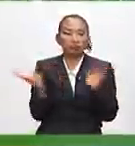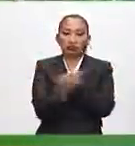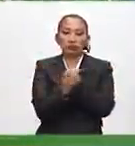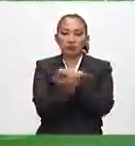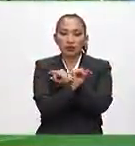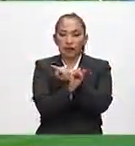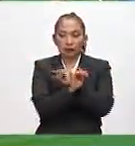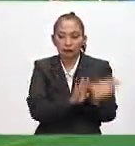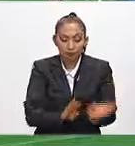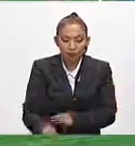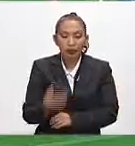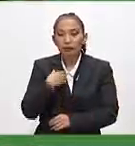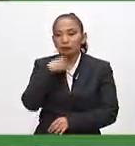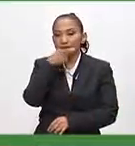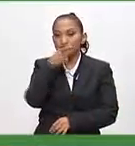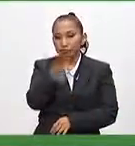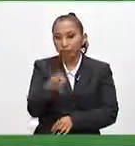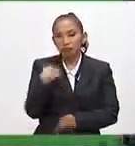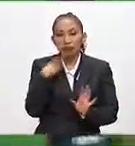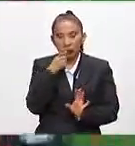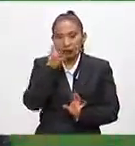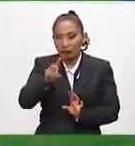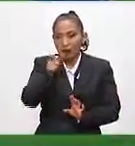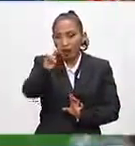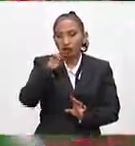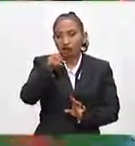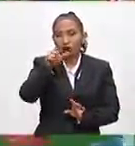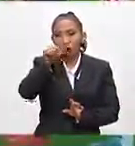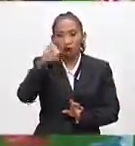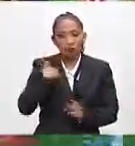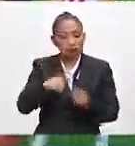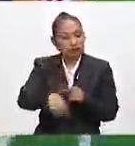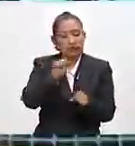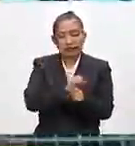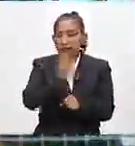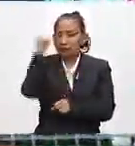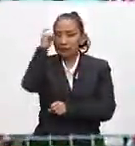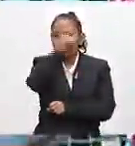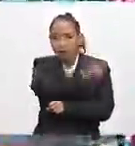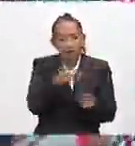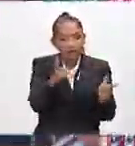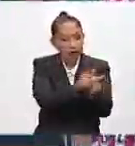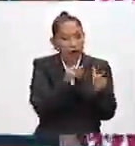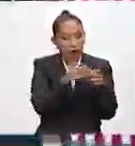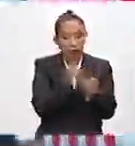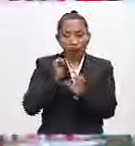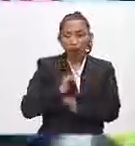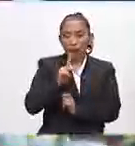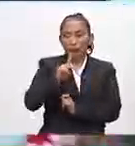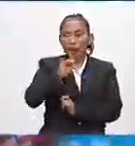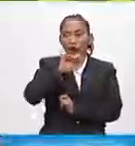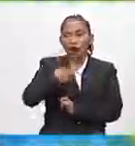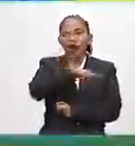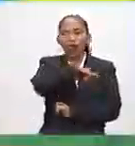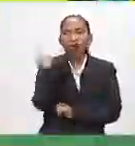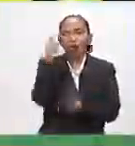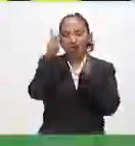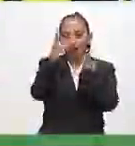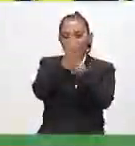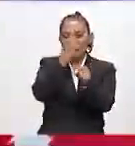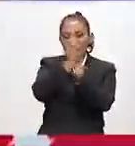que se va a hacer. Bueno, hay que decirlo, por supuesto que los Xolescuincles han vivido una semana complicada. El conjunto que dirige el Piojo Herrera perdió en su visita